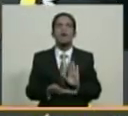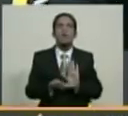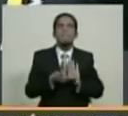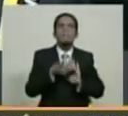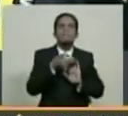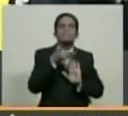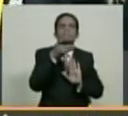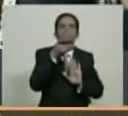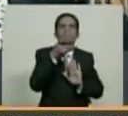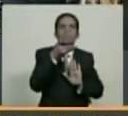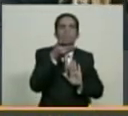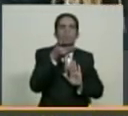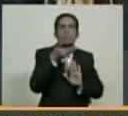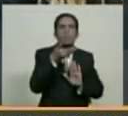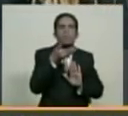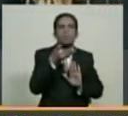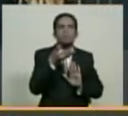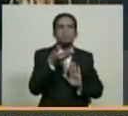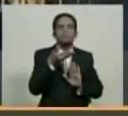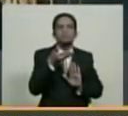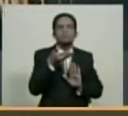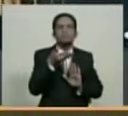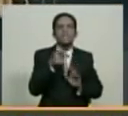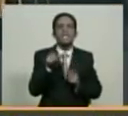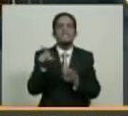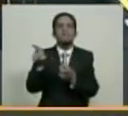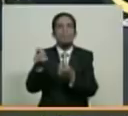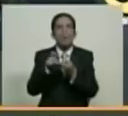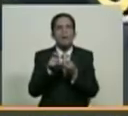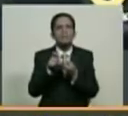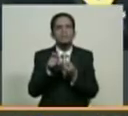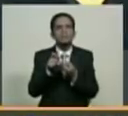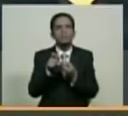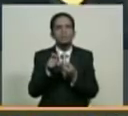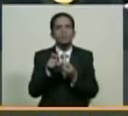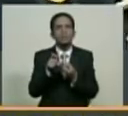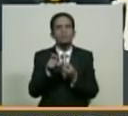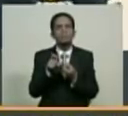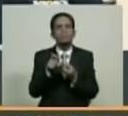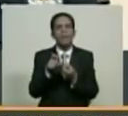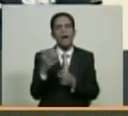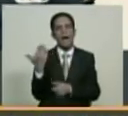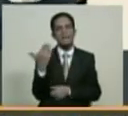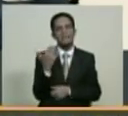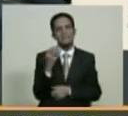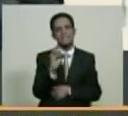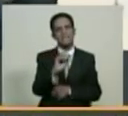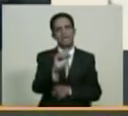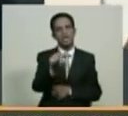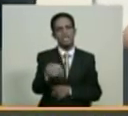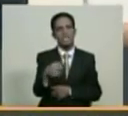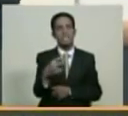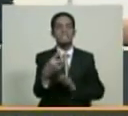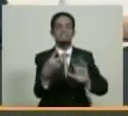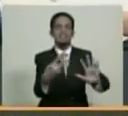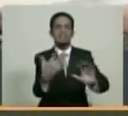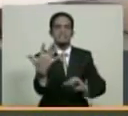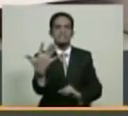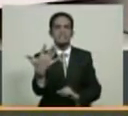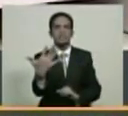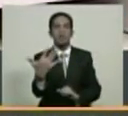Se aumentó el impuesto a las grandes transacciones financieras, que estaba en 0,75, se aumentó al